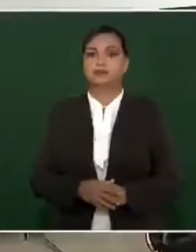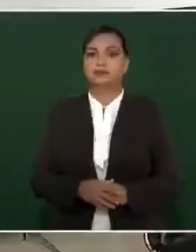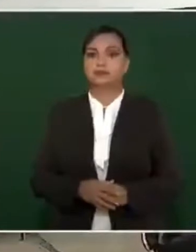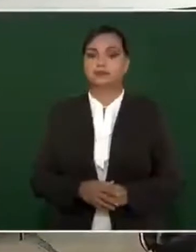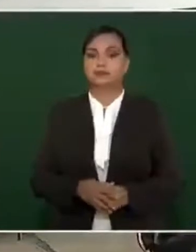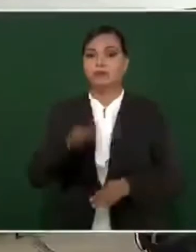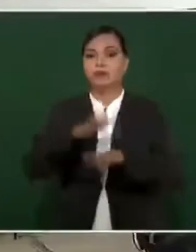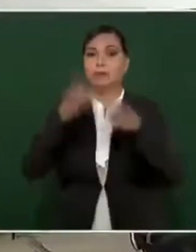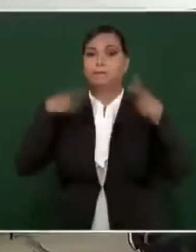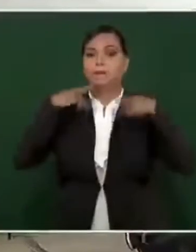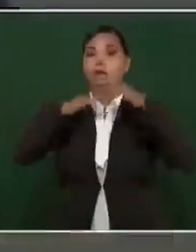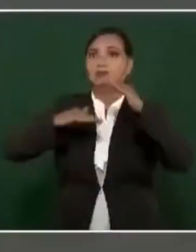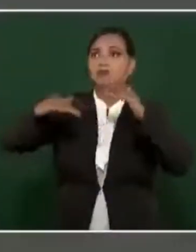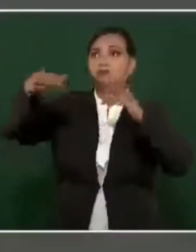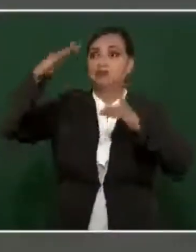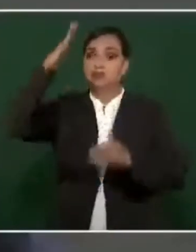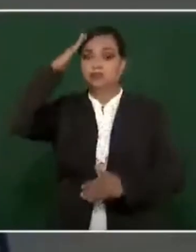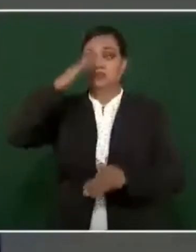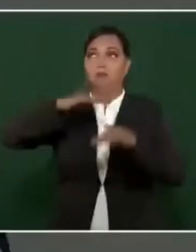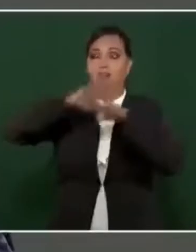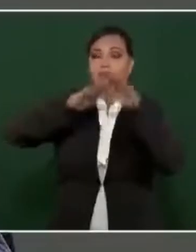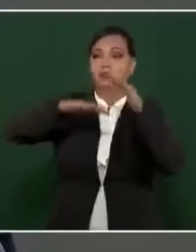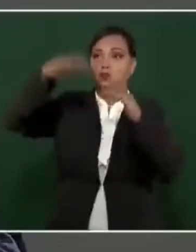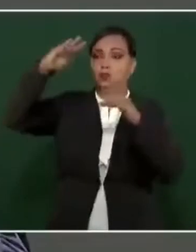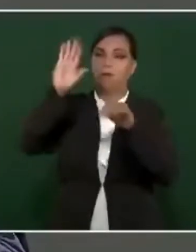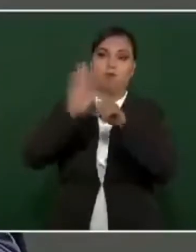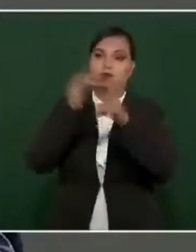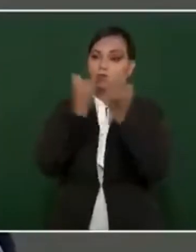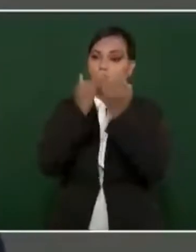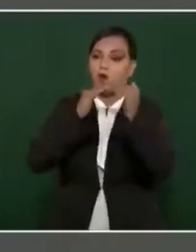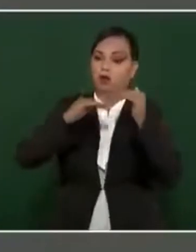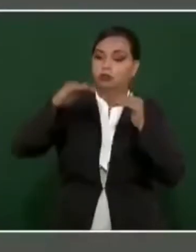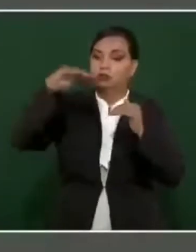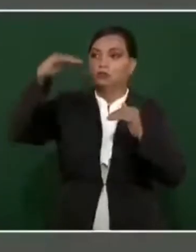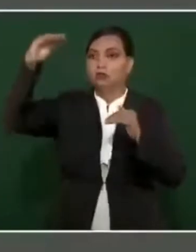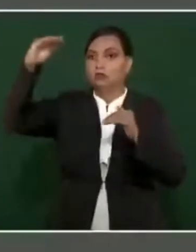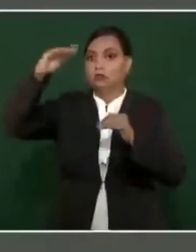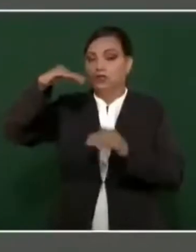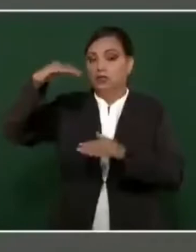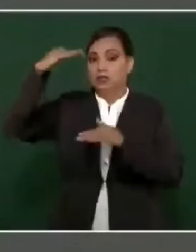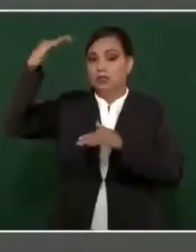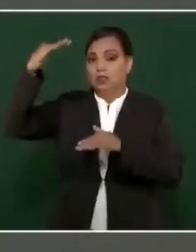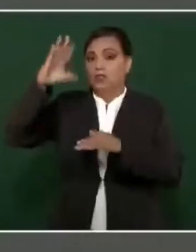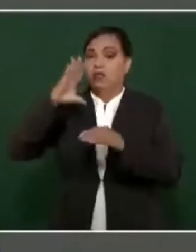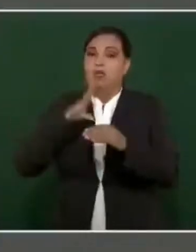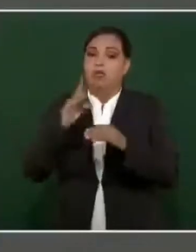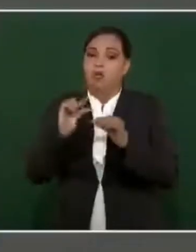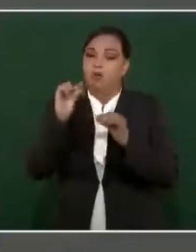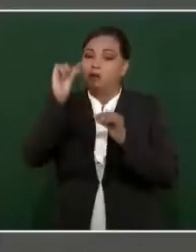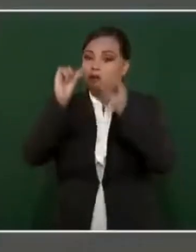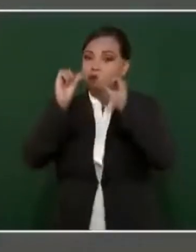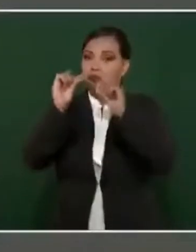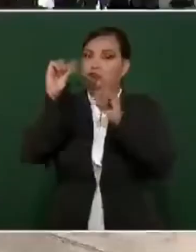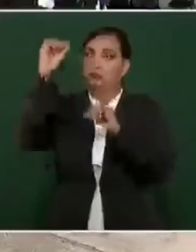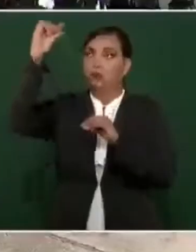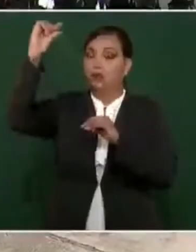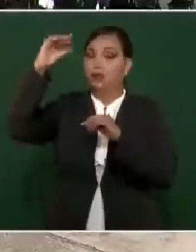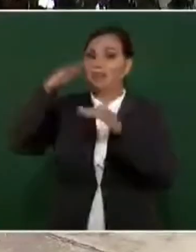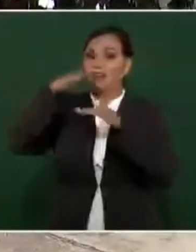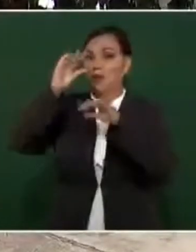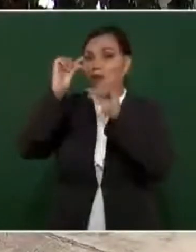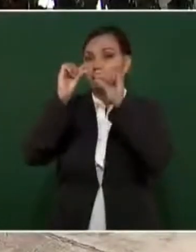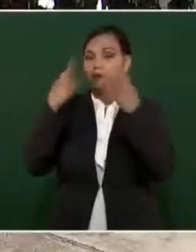en la punta hay una minoría y está la clase media y abajo es una